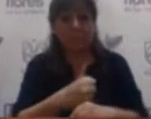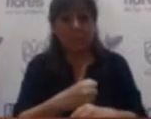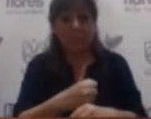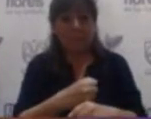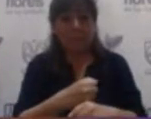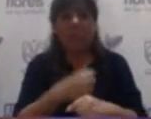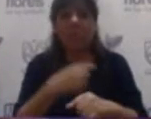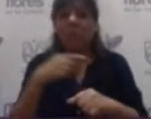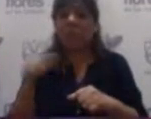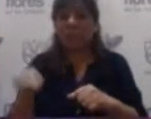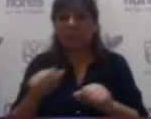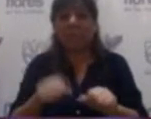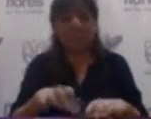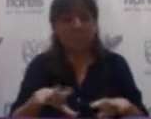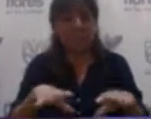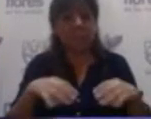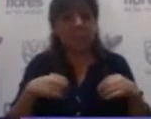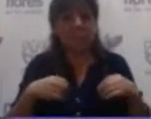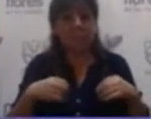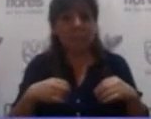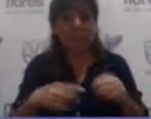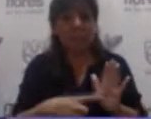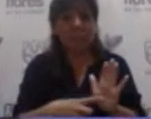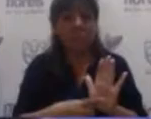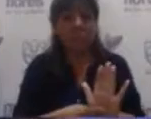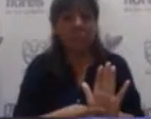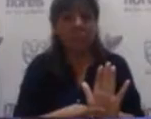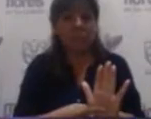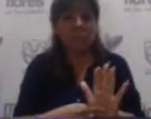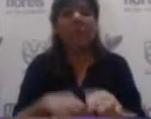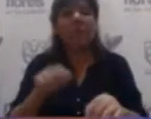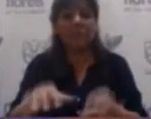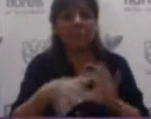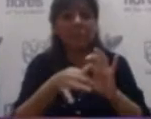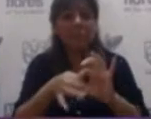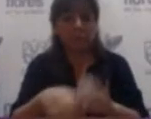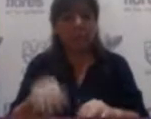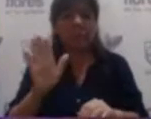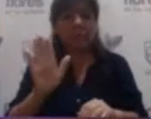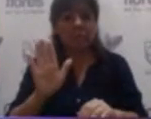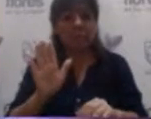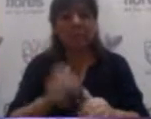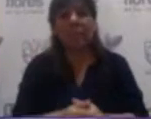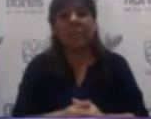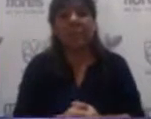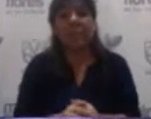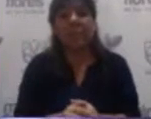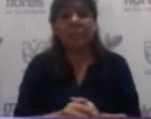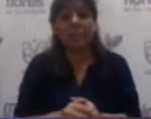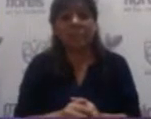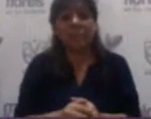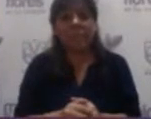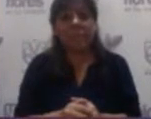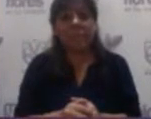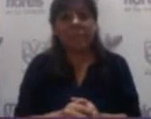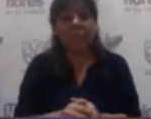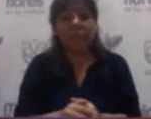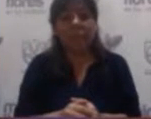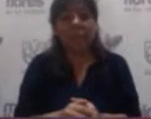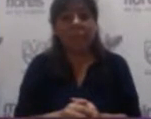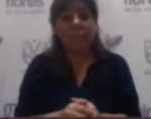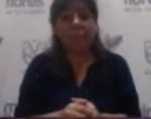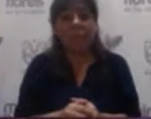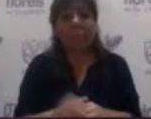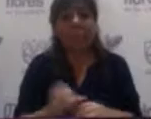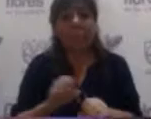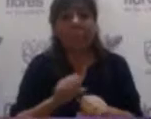Consejo que estén a favor, si no se expresaron en señal de conformidad, ha sido aprobada por unanimidad. Muchas gracias. Siguiente punto, por favor. Estación,